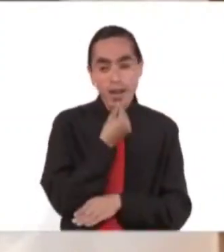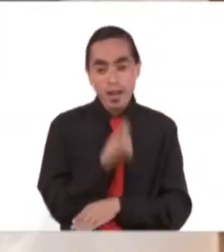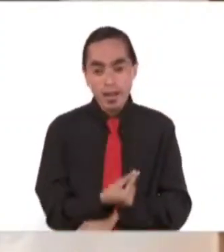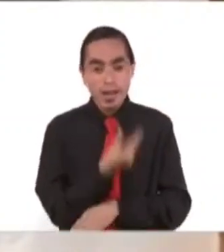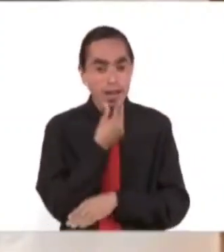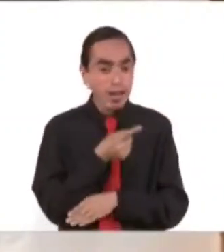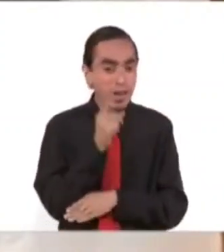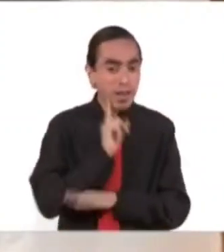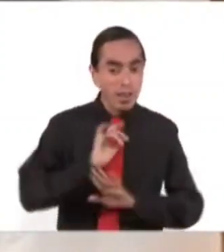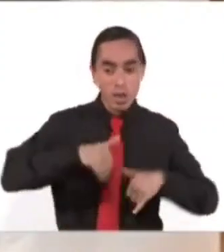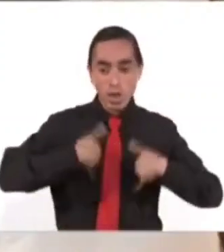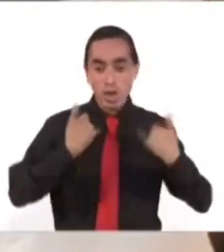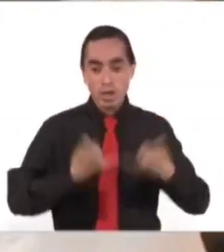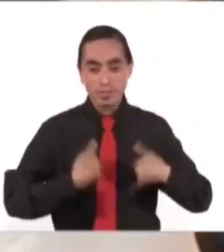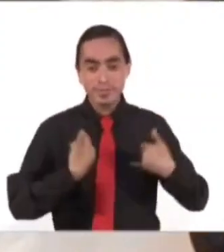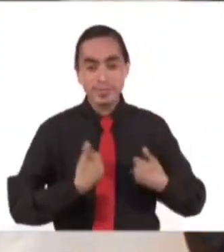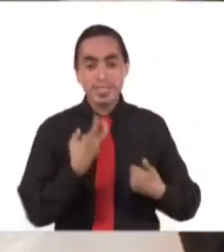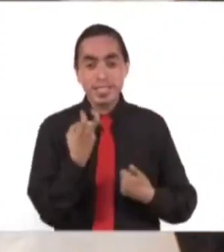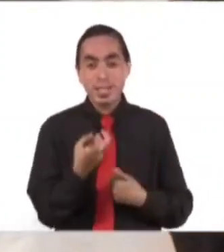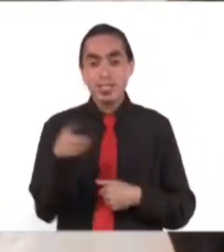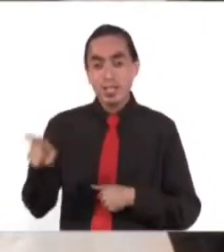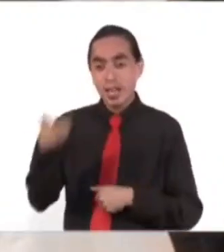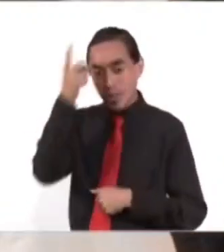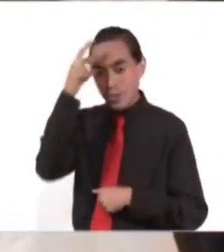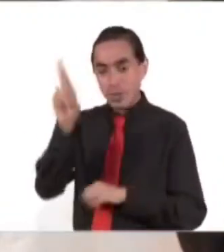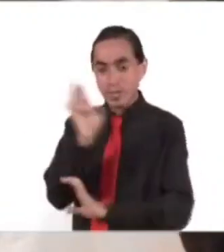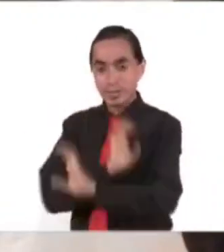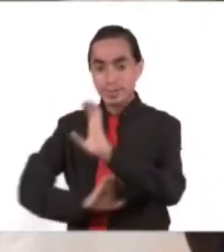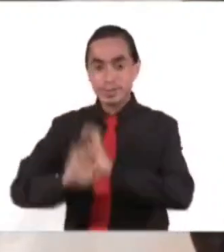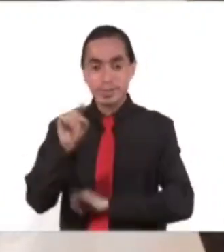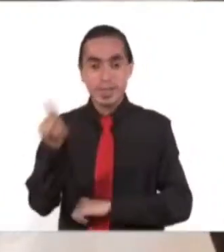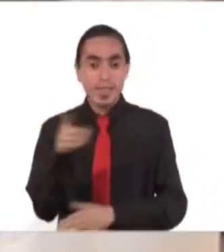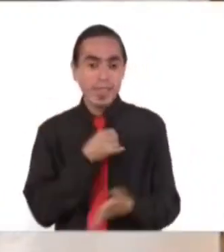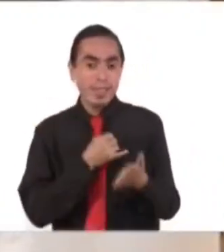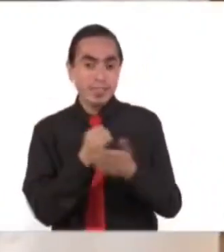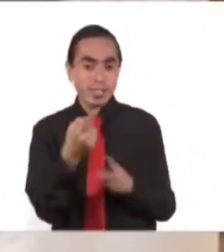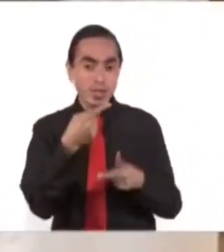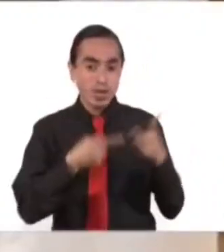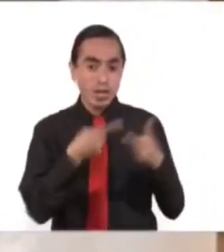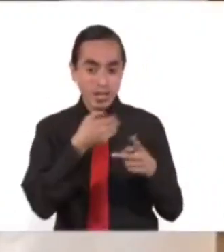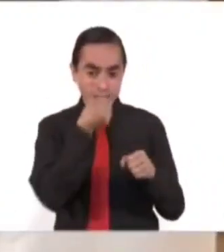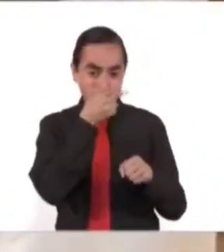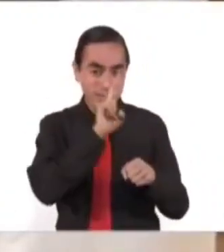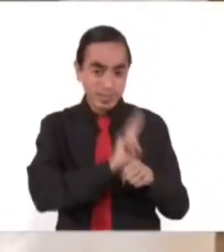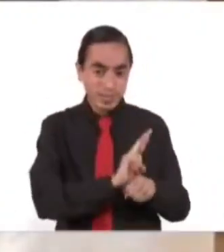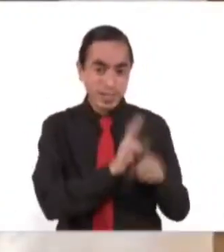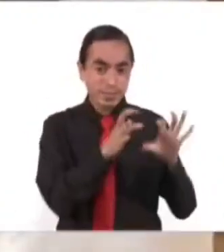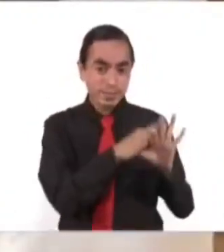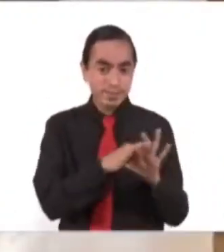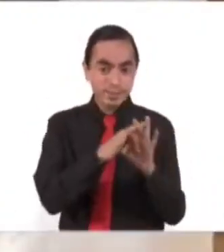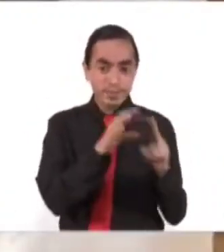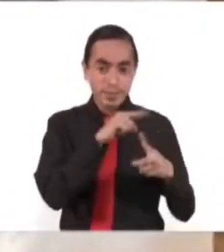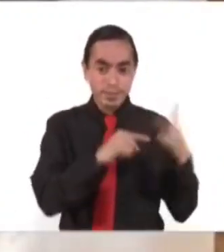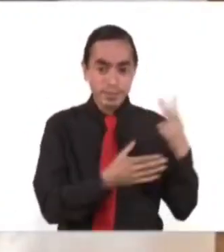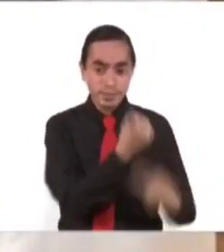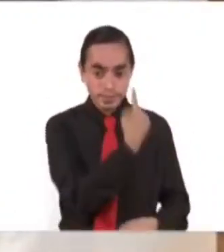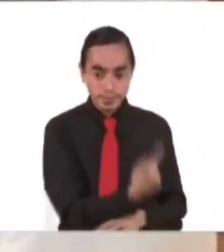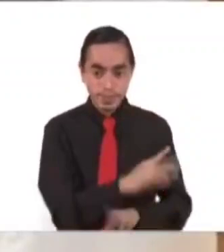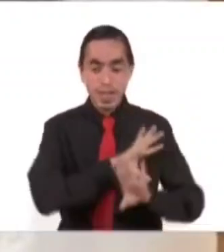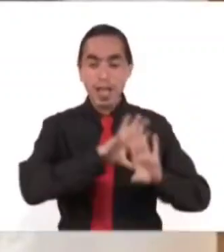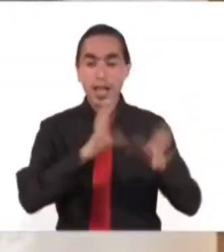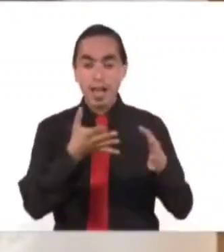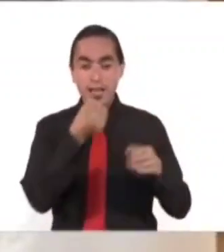jóvenes. Es por eso que la doctora Sheinbaum decidió unir estas secretarías. Esta secretaría ha tenido